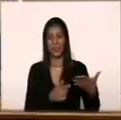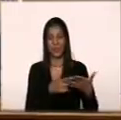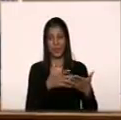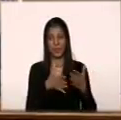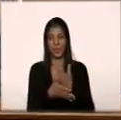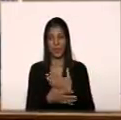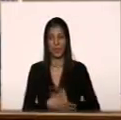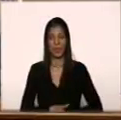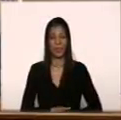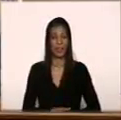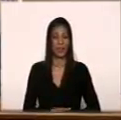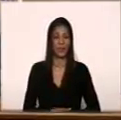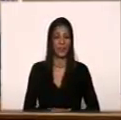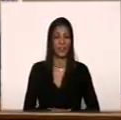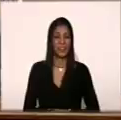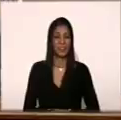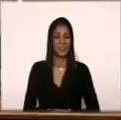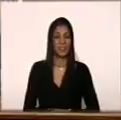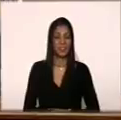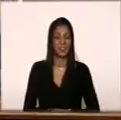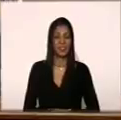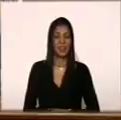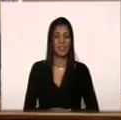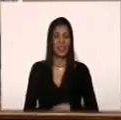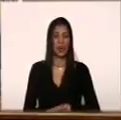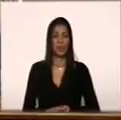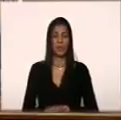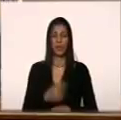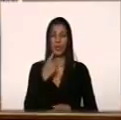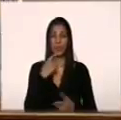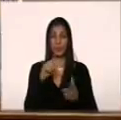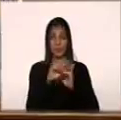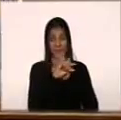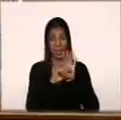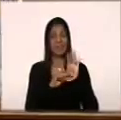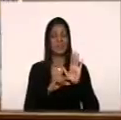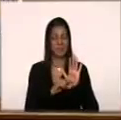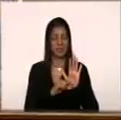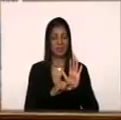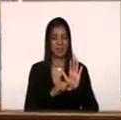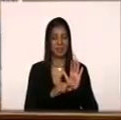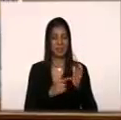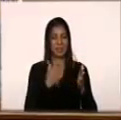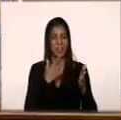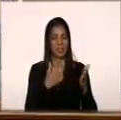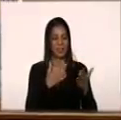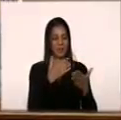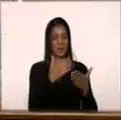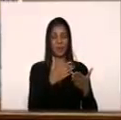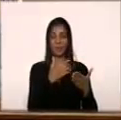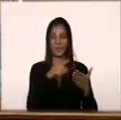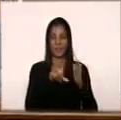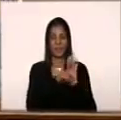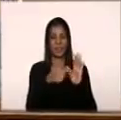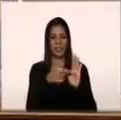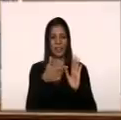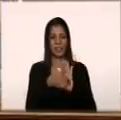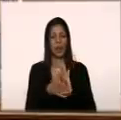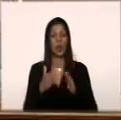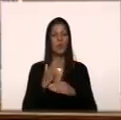@anc_be, bueno, que sigan con atención el articulado de esta ley, porque esta ley está marcando historia, está marcando un